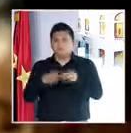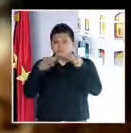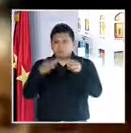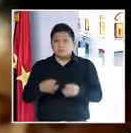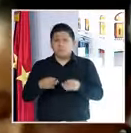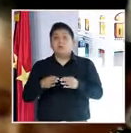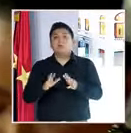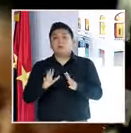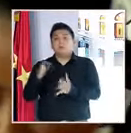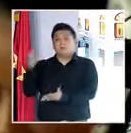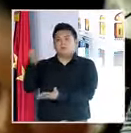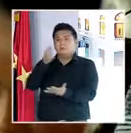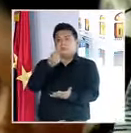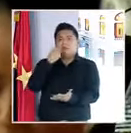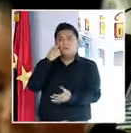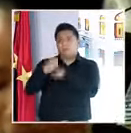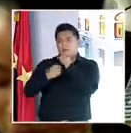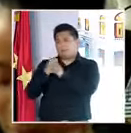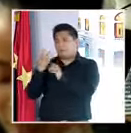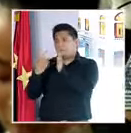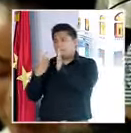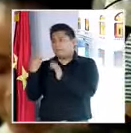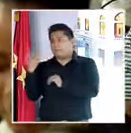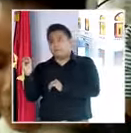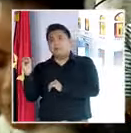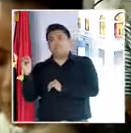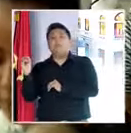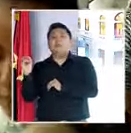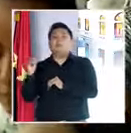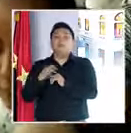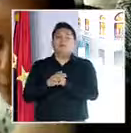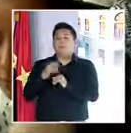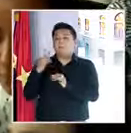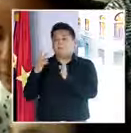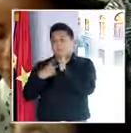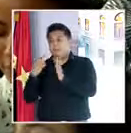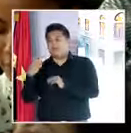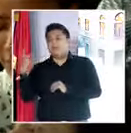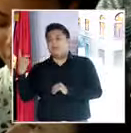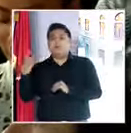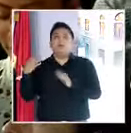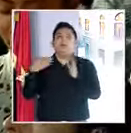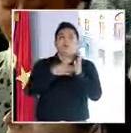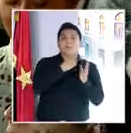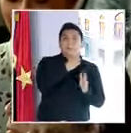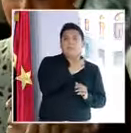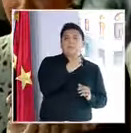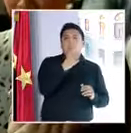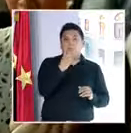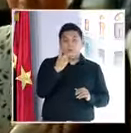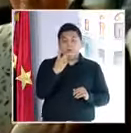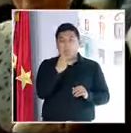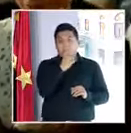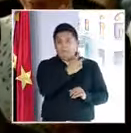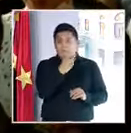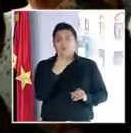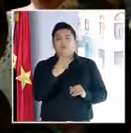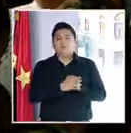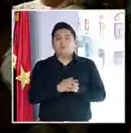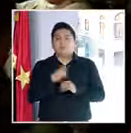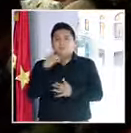todo el recaudo entre el 2021 y el 2022 a la fecha del 7%. Reseñar lo